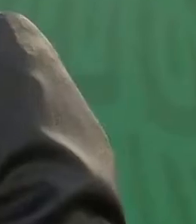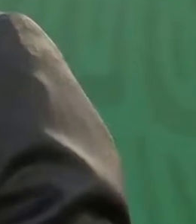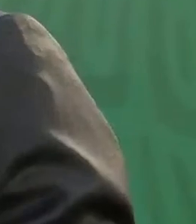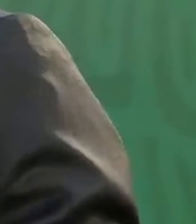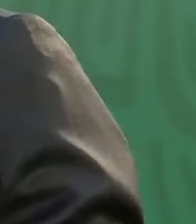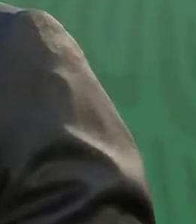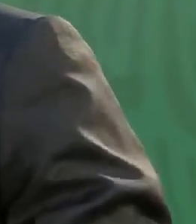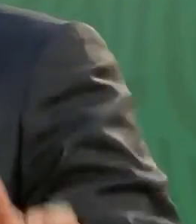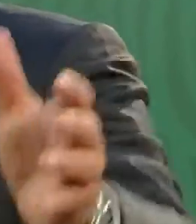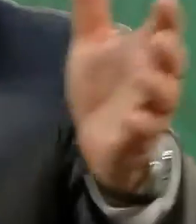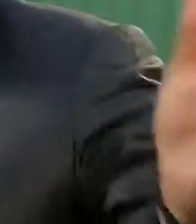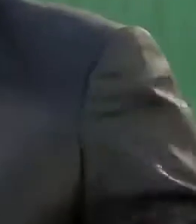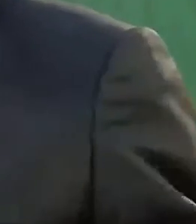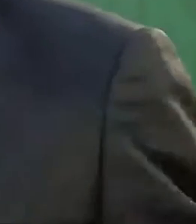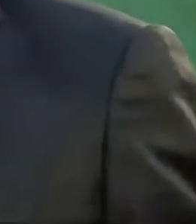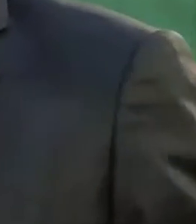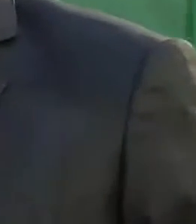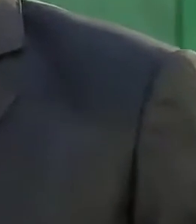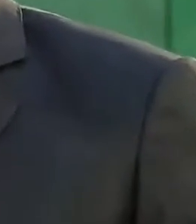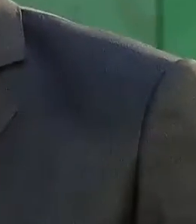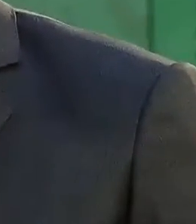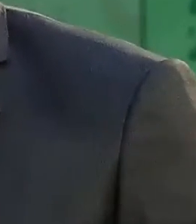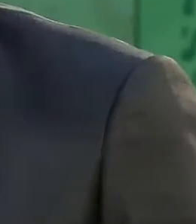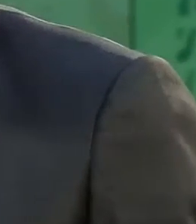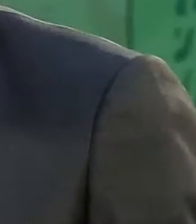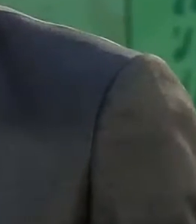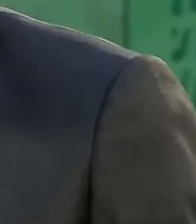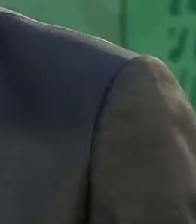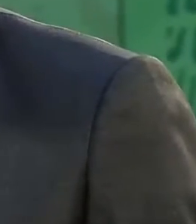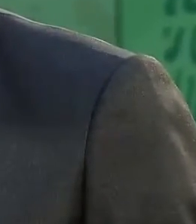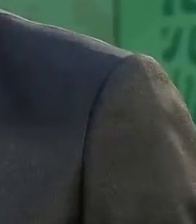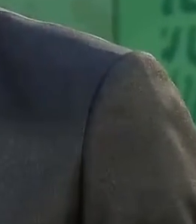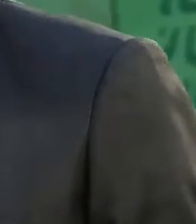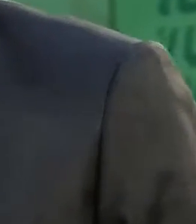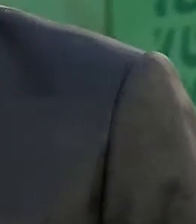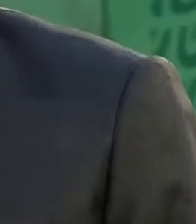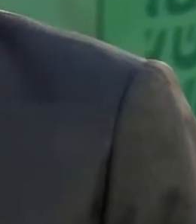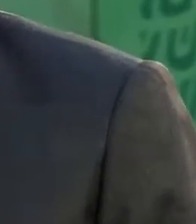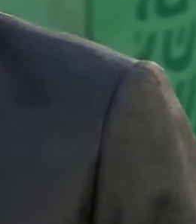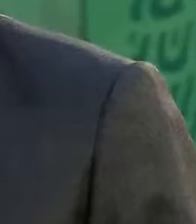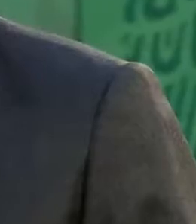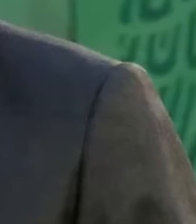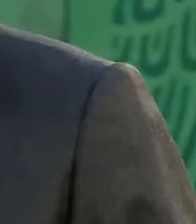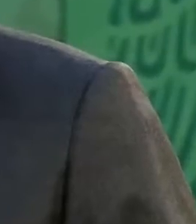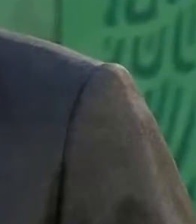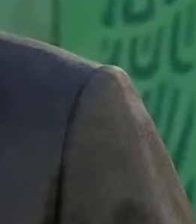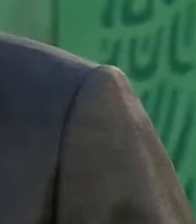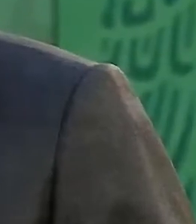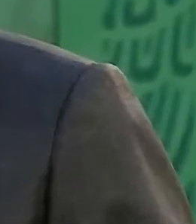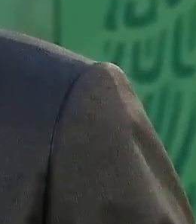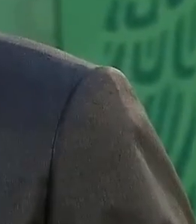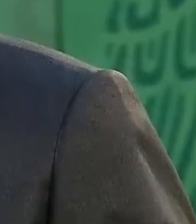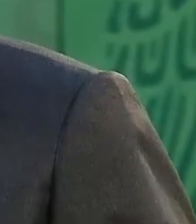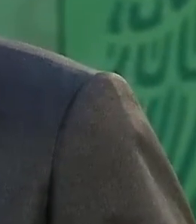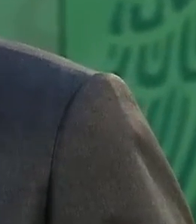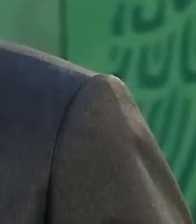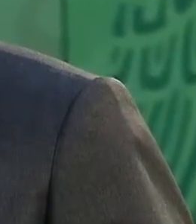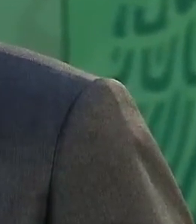completamente. Pues ahí están esos contratos. En algunos casos, si nos